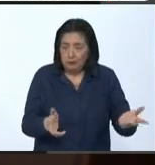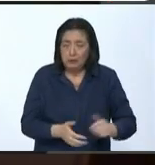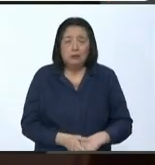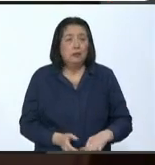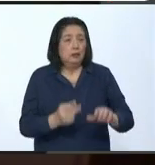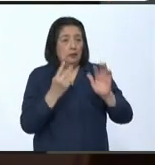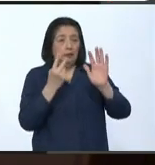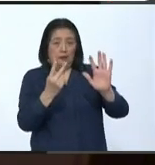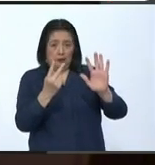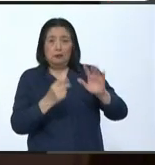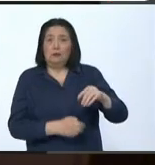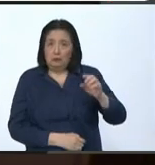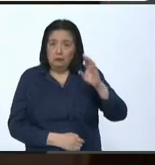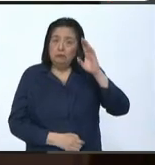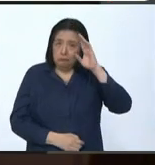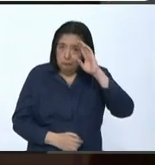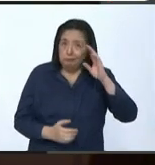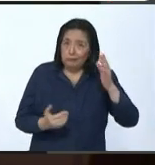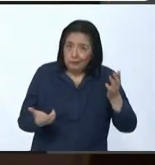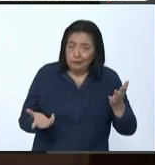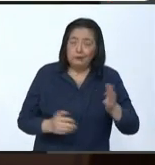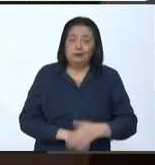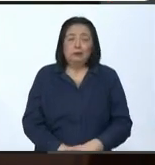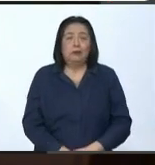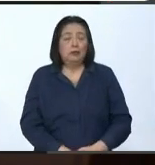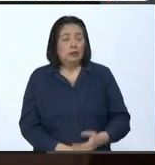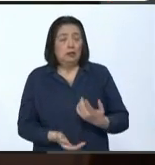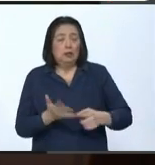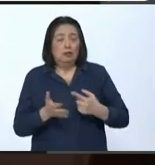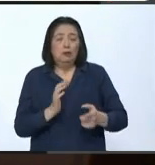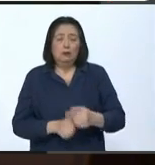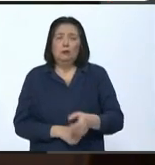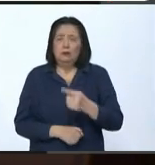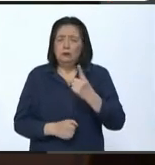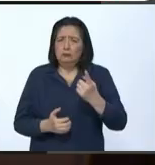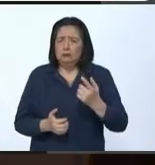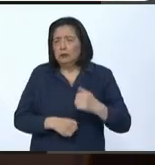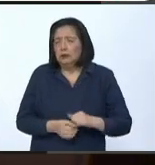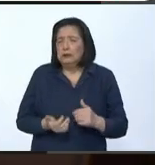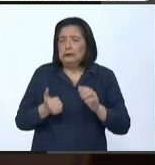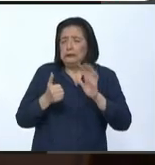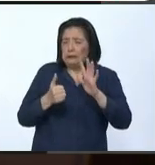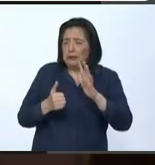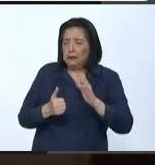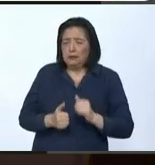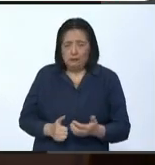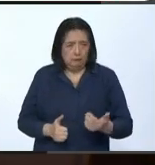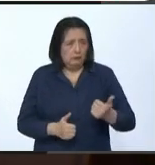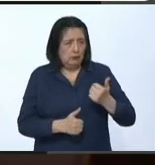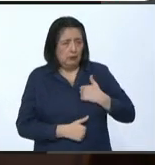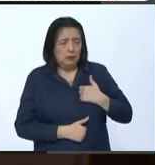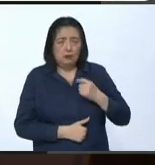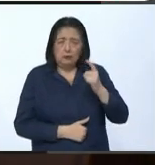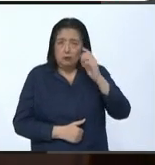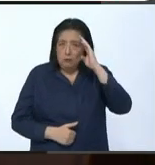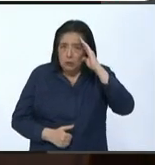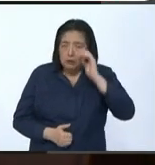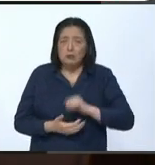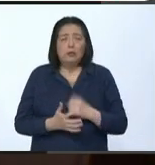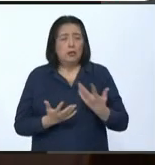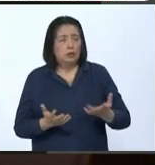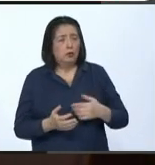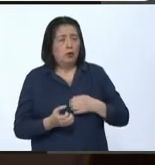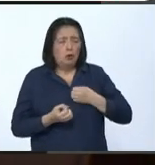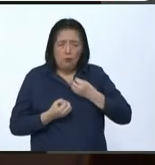7 efectivos de las fuerzas del orden, un policía y 6 militares. Declaro nuevamente y